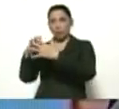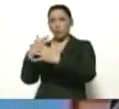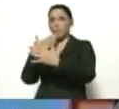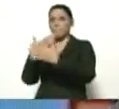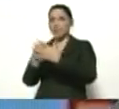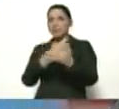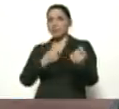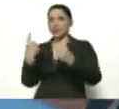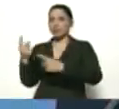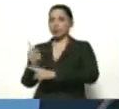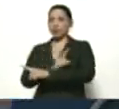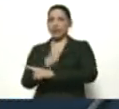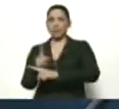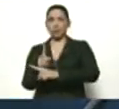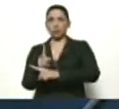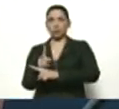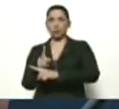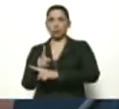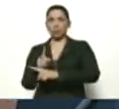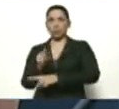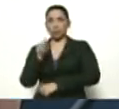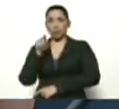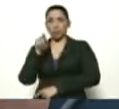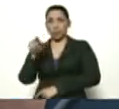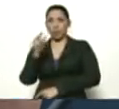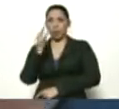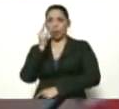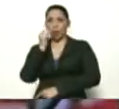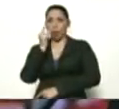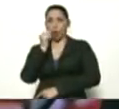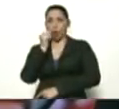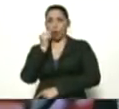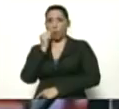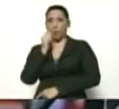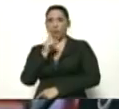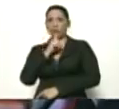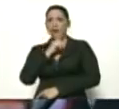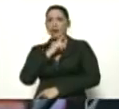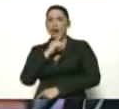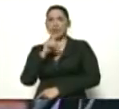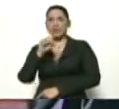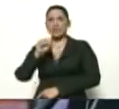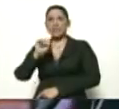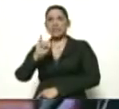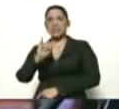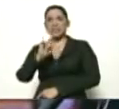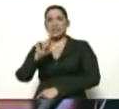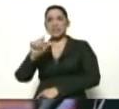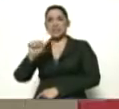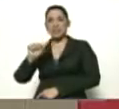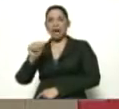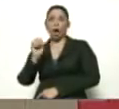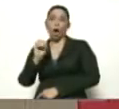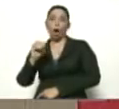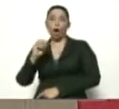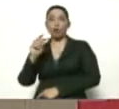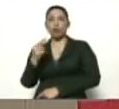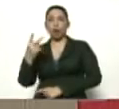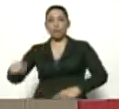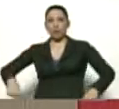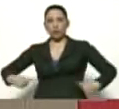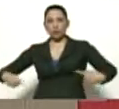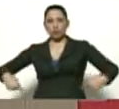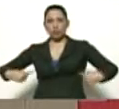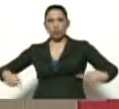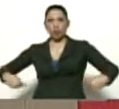tradición inmediata del señalado capo alias la silla alias doble rueda o sea el